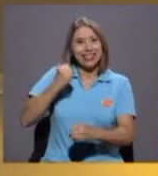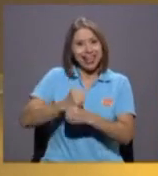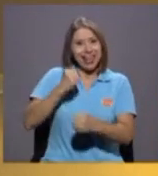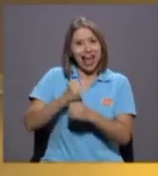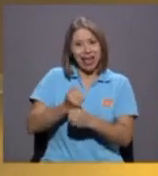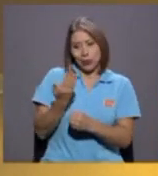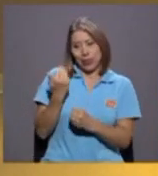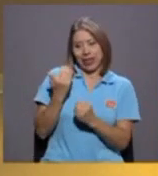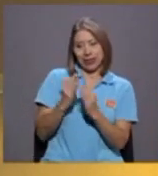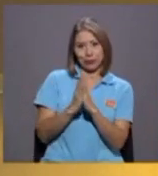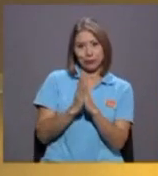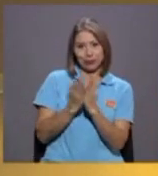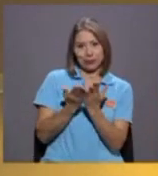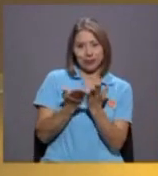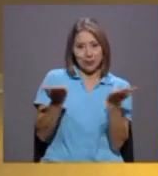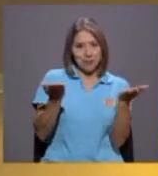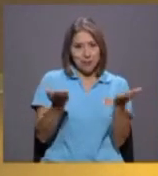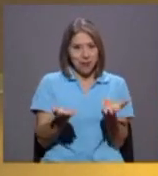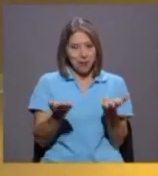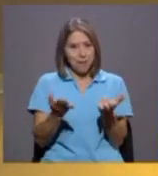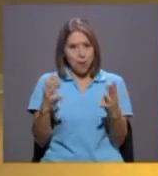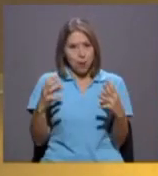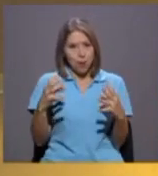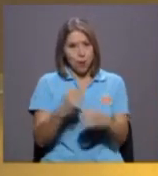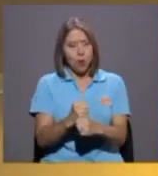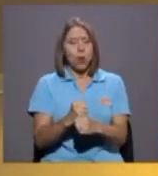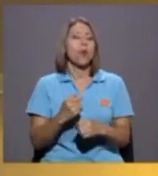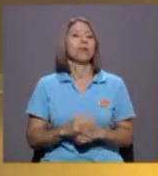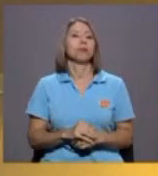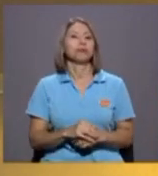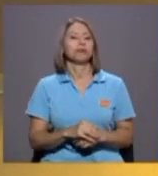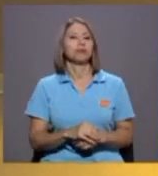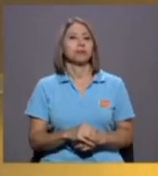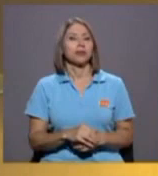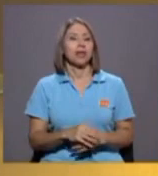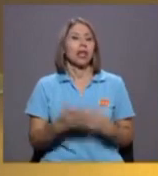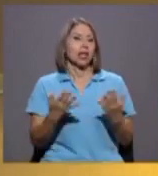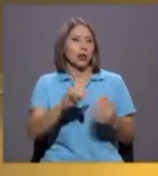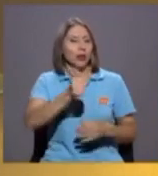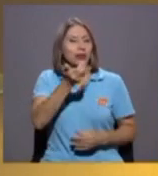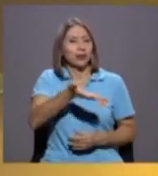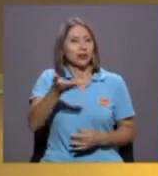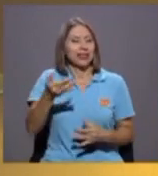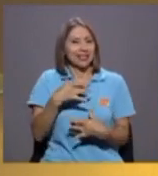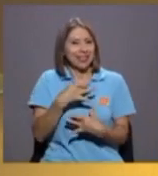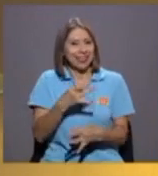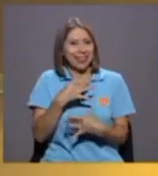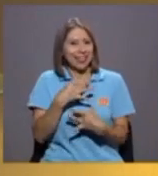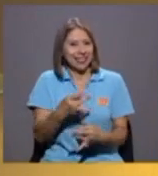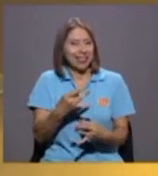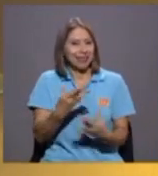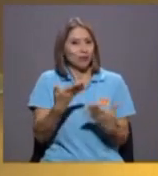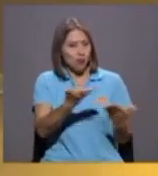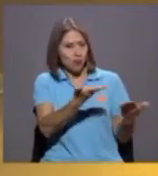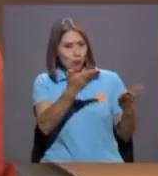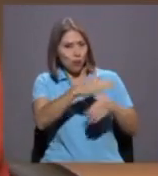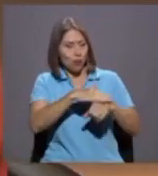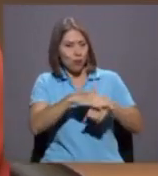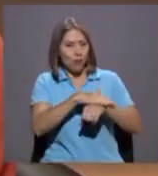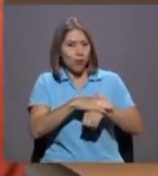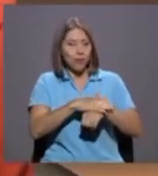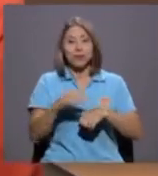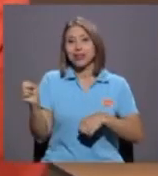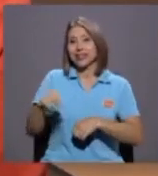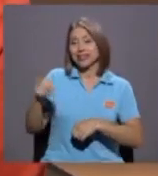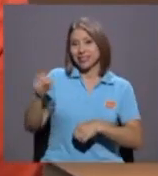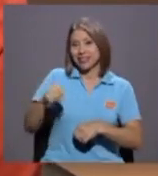de presentar ante la soberanía, y otras cosas interesantísimas de esa memoria. Por favor, doña Marta. Sí, claro,